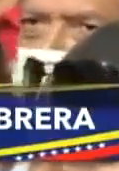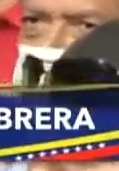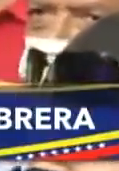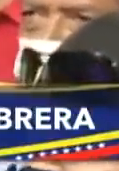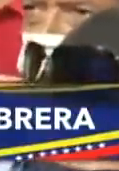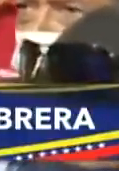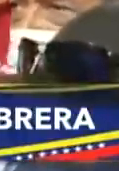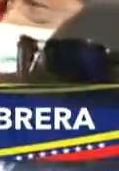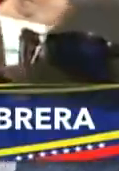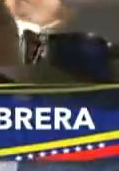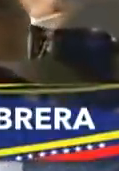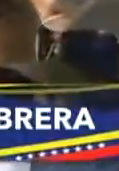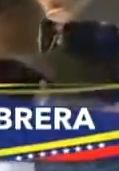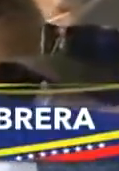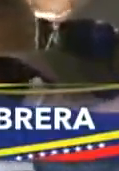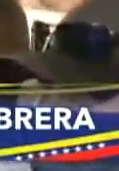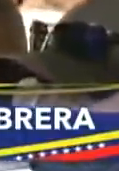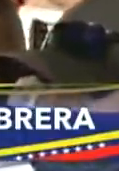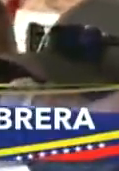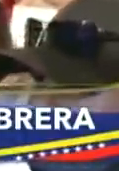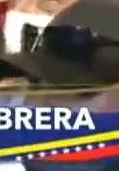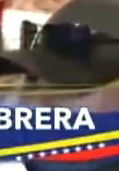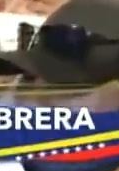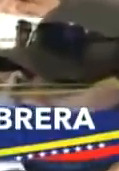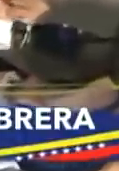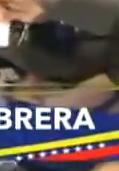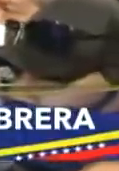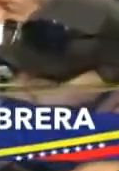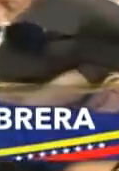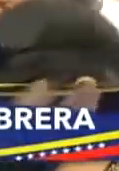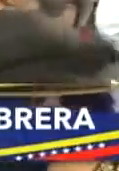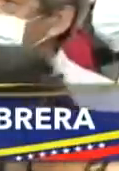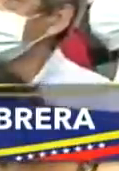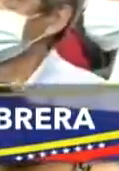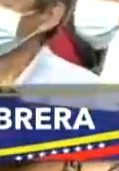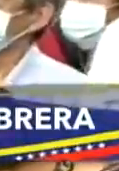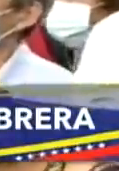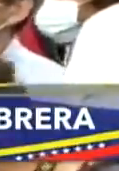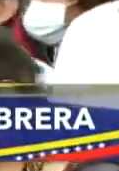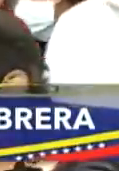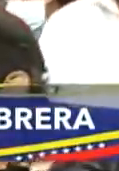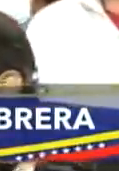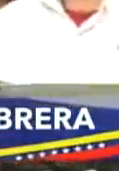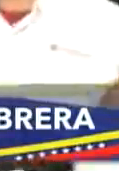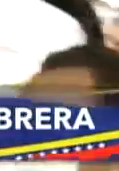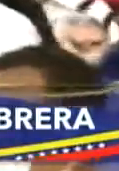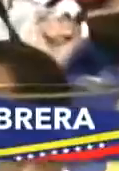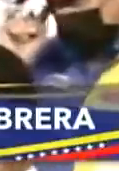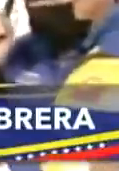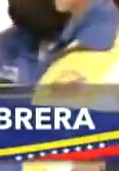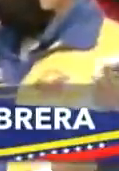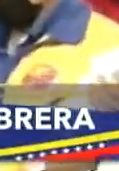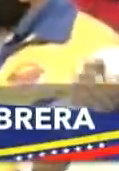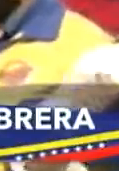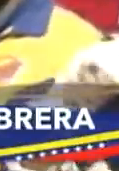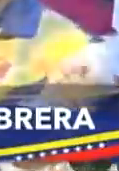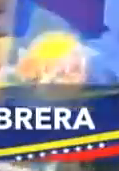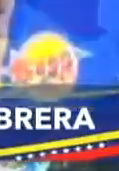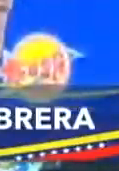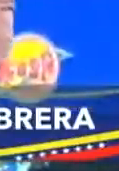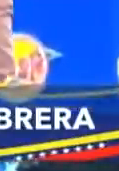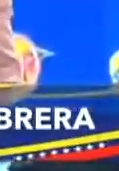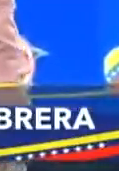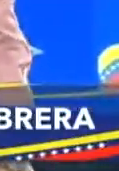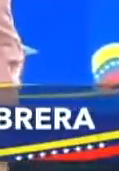cinco años de la agresión económica acá en venezuela al tiempo que los trabajadores de las centrales